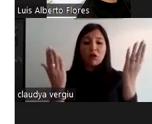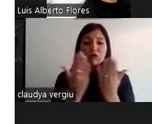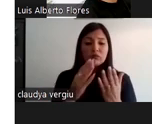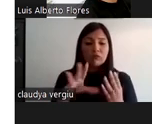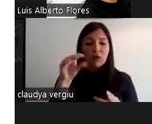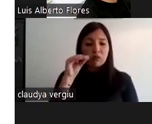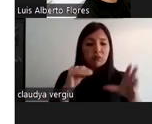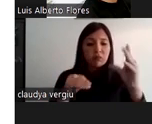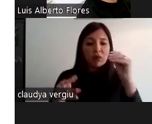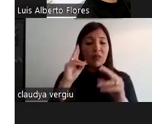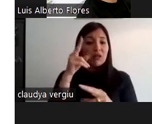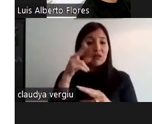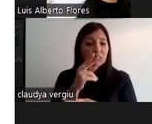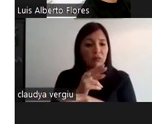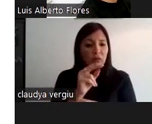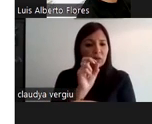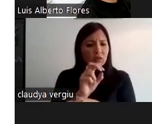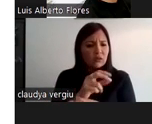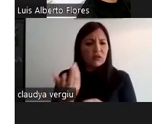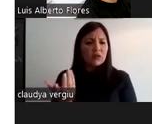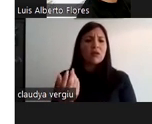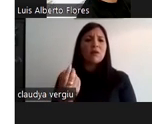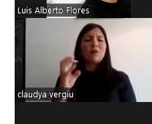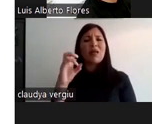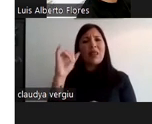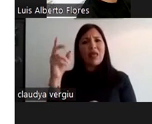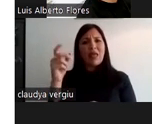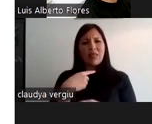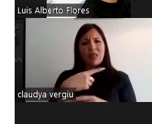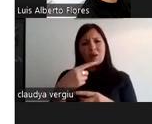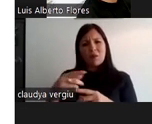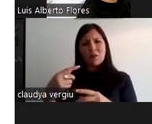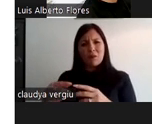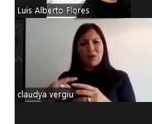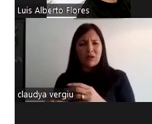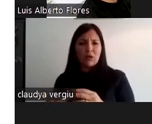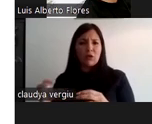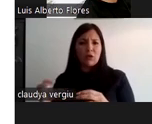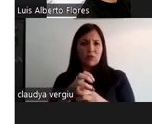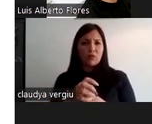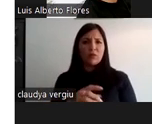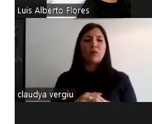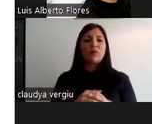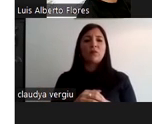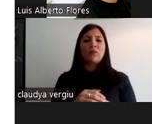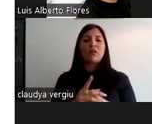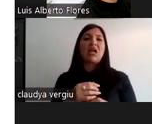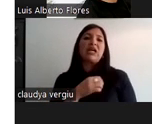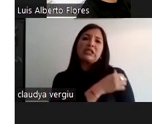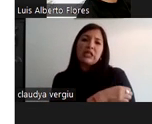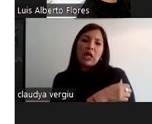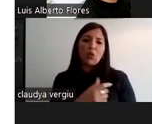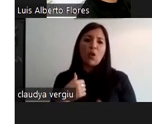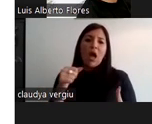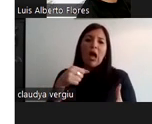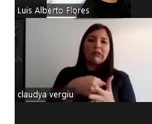través de desarrollo de guías de atención al cliente o de manejo de diversas situaciones no no cuando hay una situación de salud o un